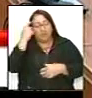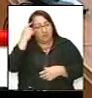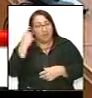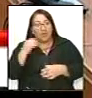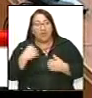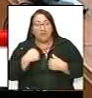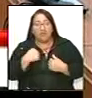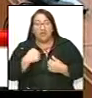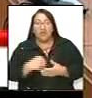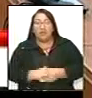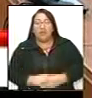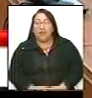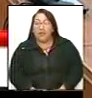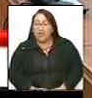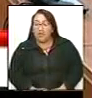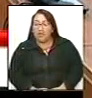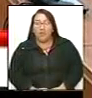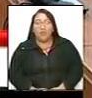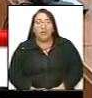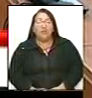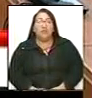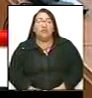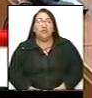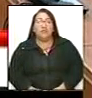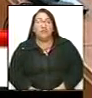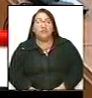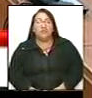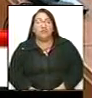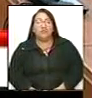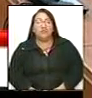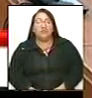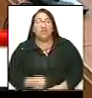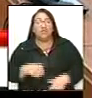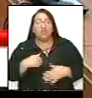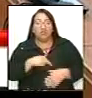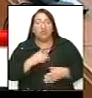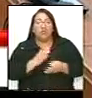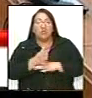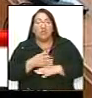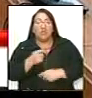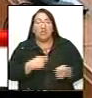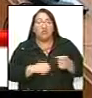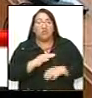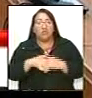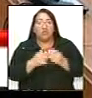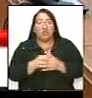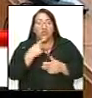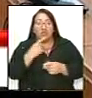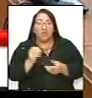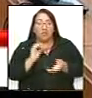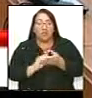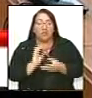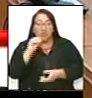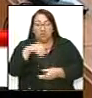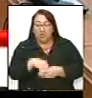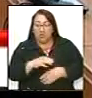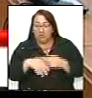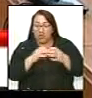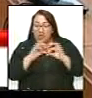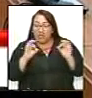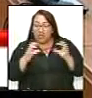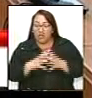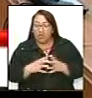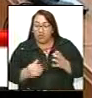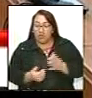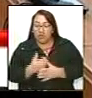creo que es una traba que está impidiendo que accedamos al mercado todos aquellos que estamos en las energías renovables